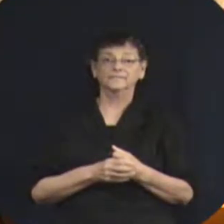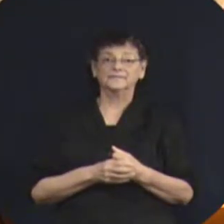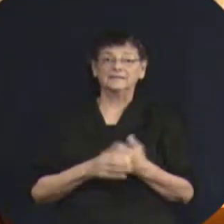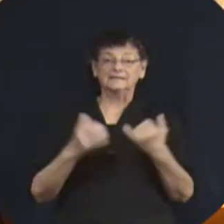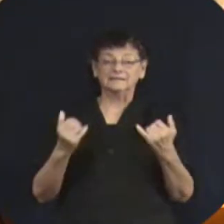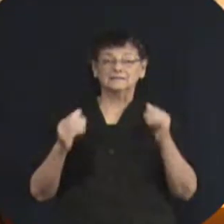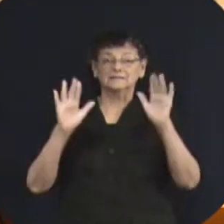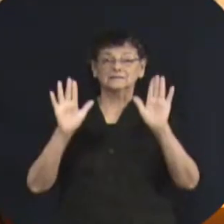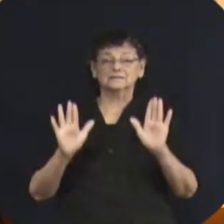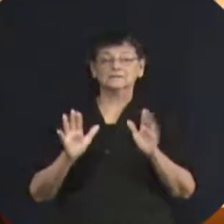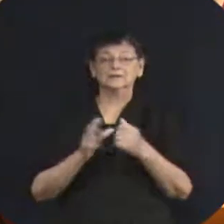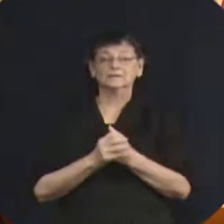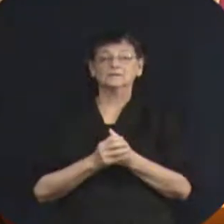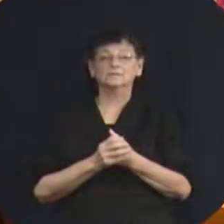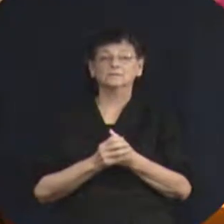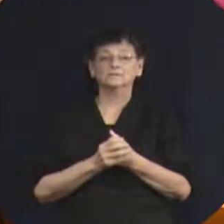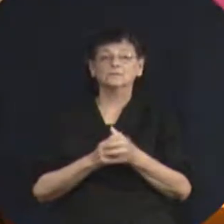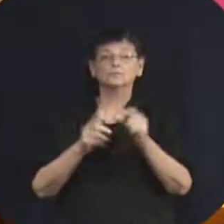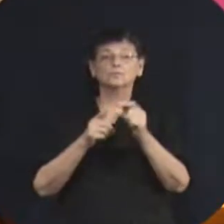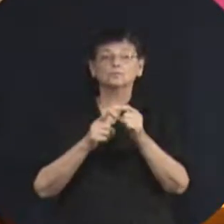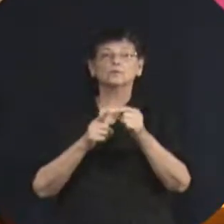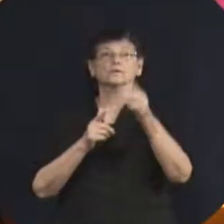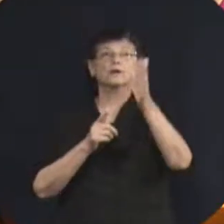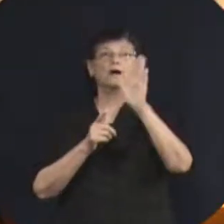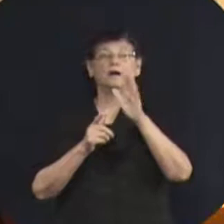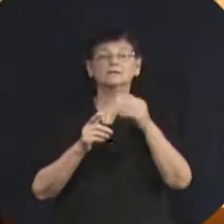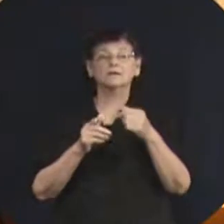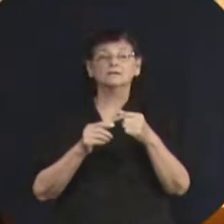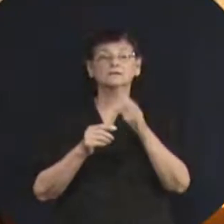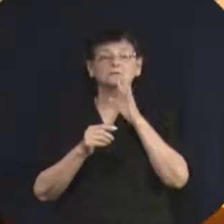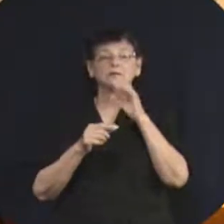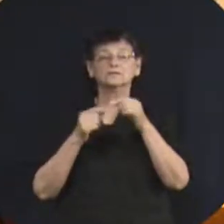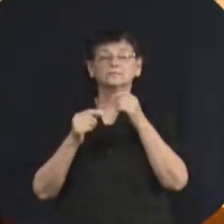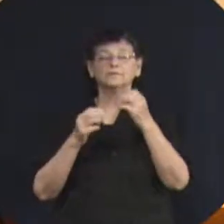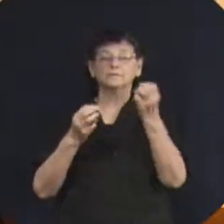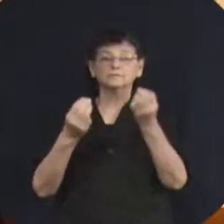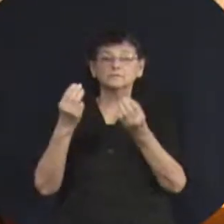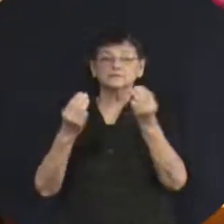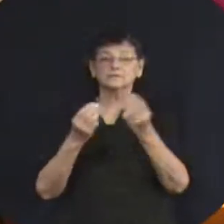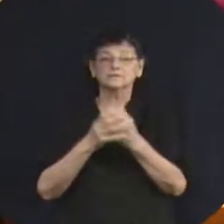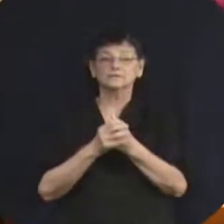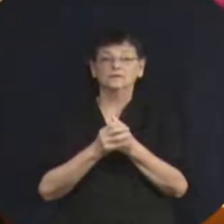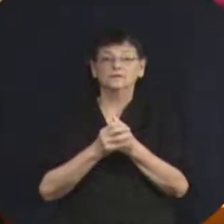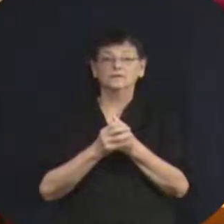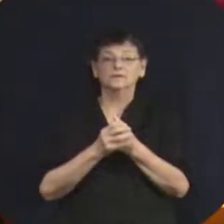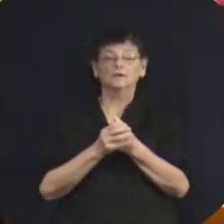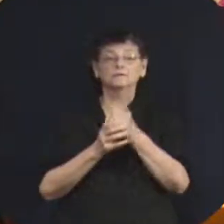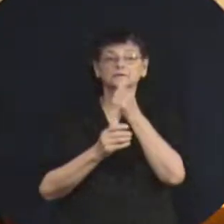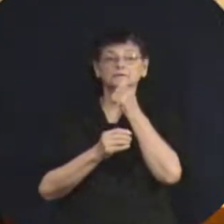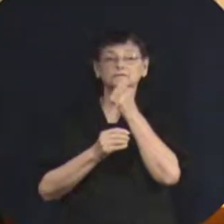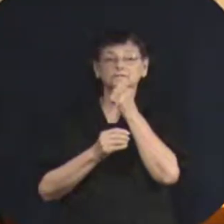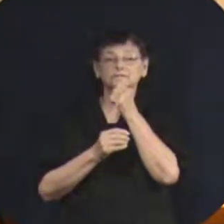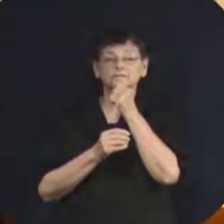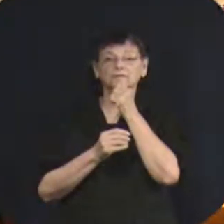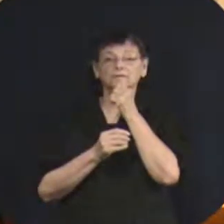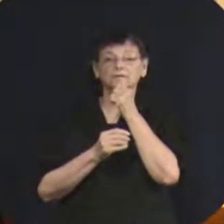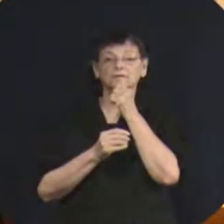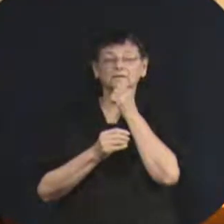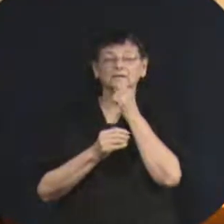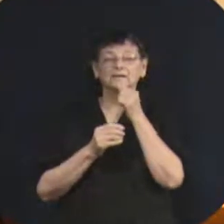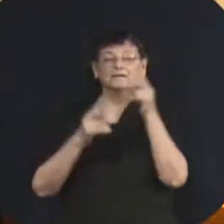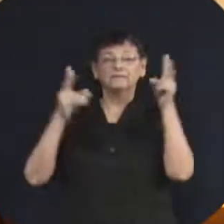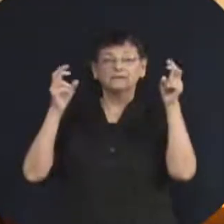Este domingo, la palabra de Dios nos acerca al misterio del sufrimiento, un tema